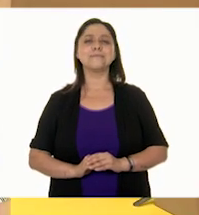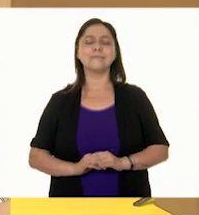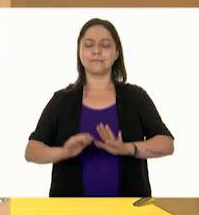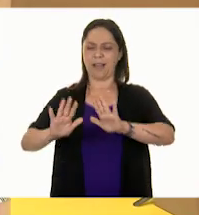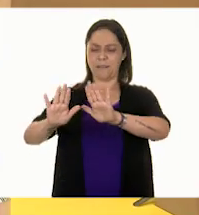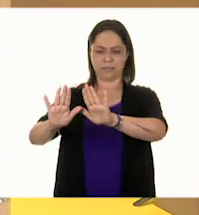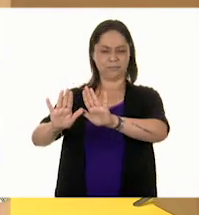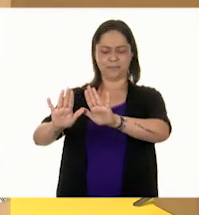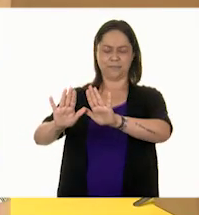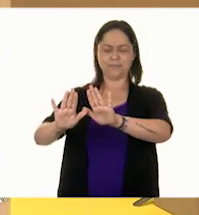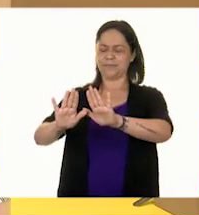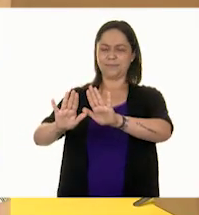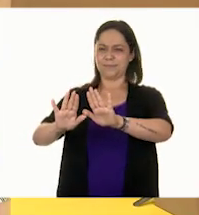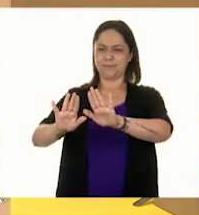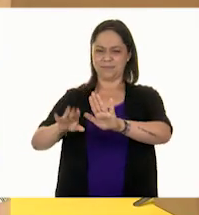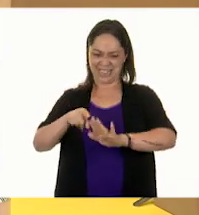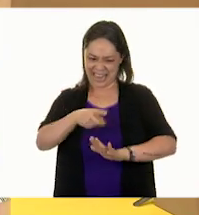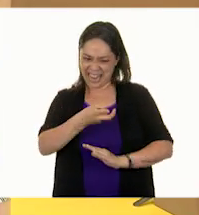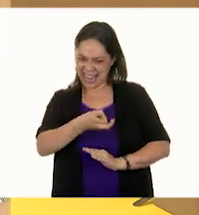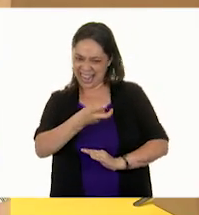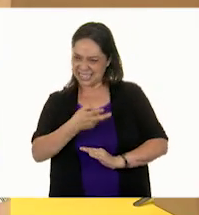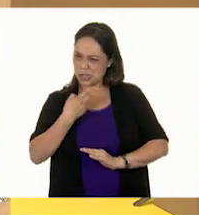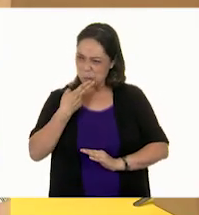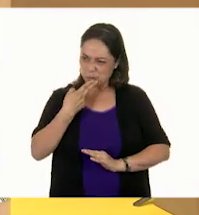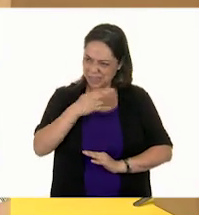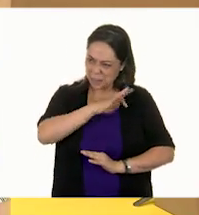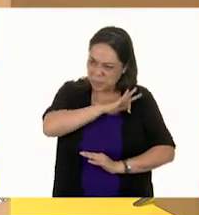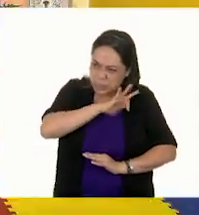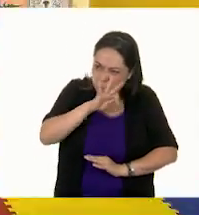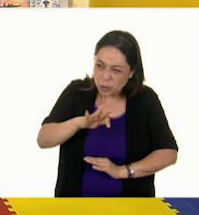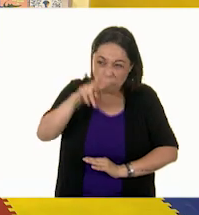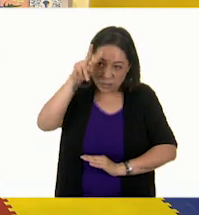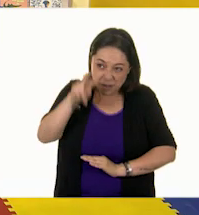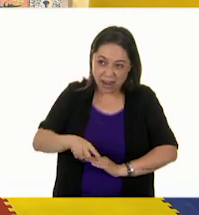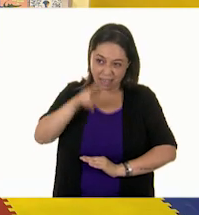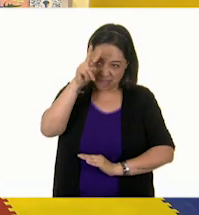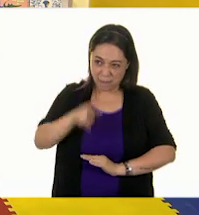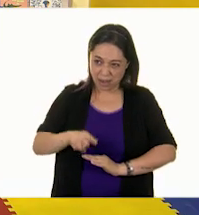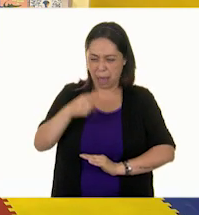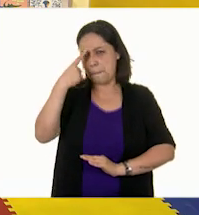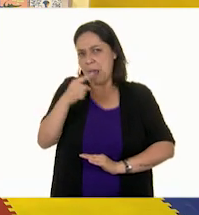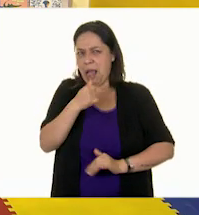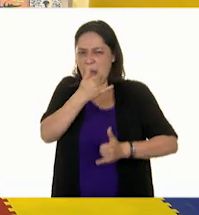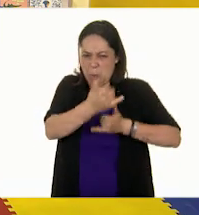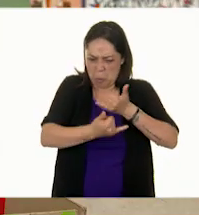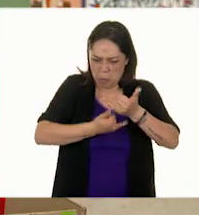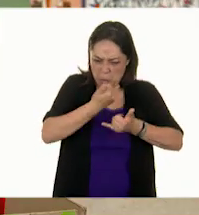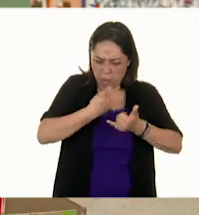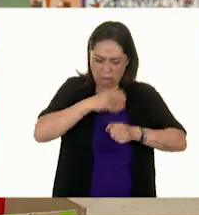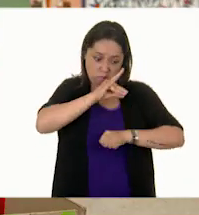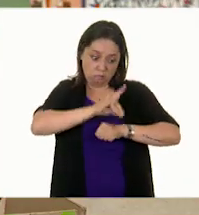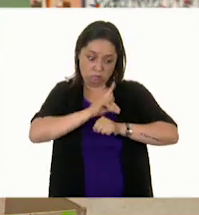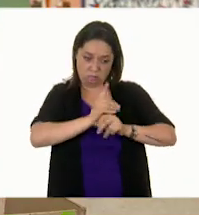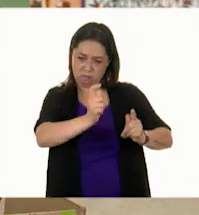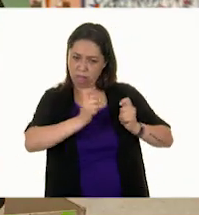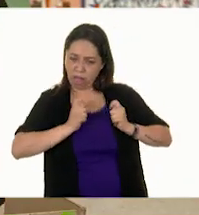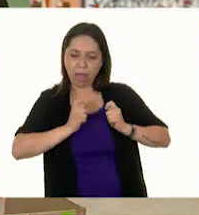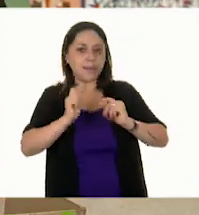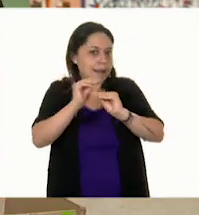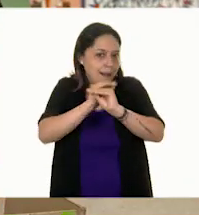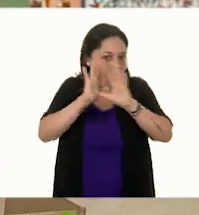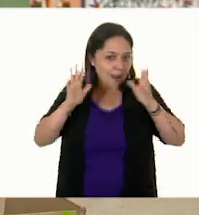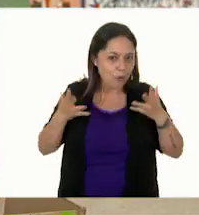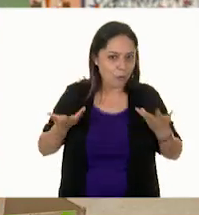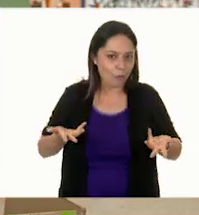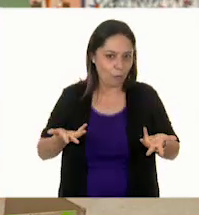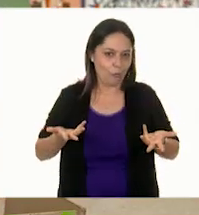Espera, ¿estás segura que podemos utilizar estos materiales en un juego de roles? ¡Claro que sí, Adriana!